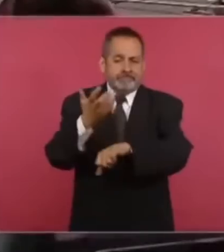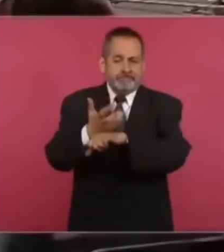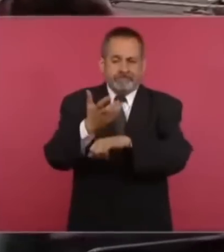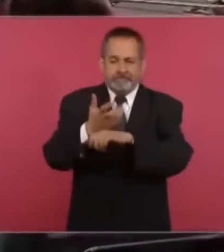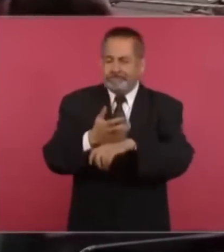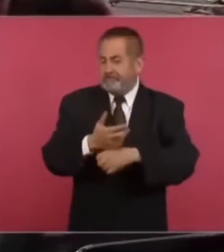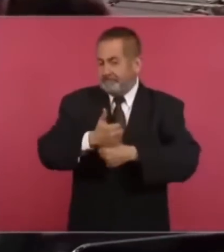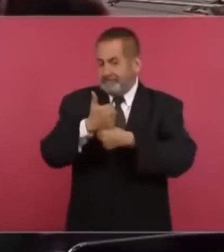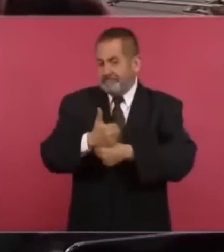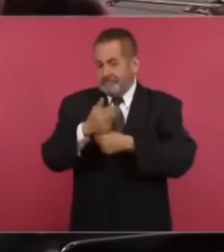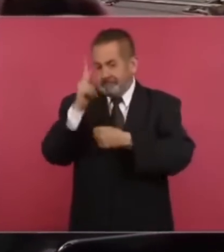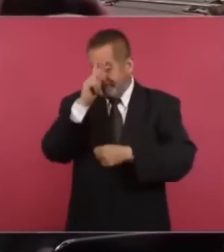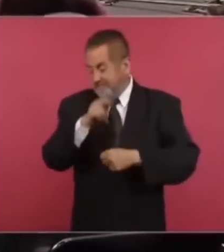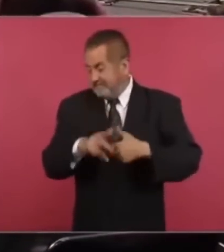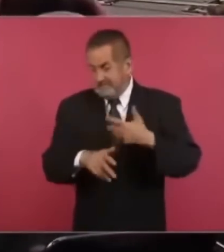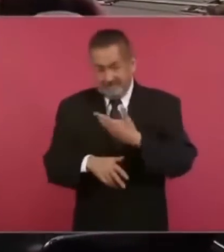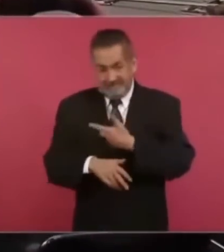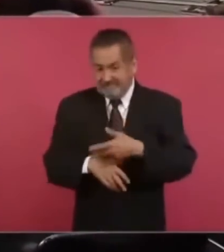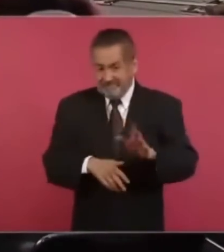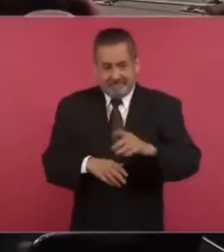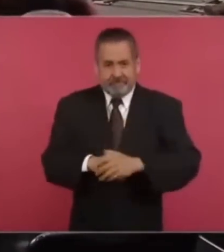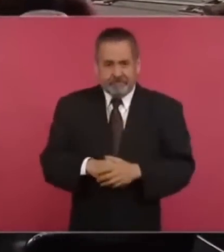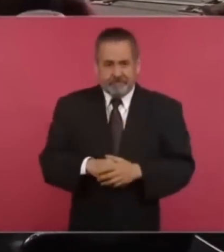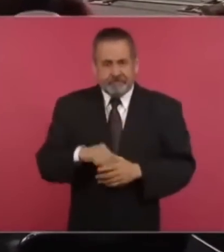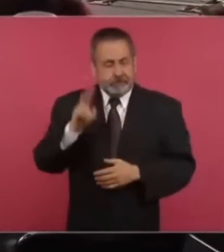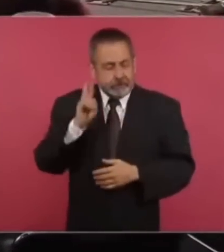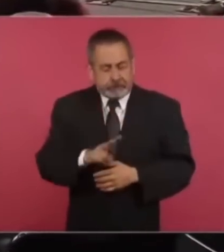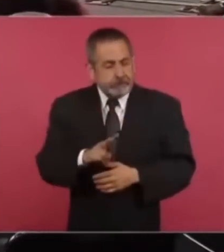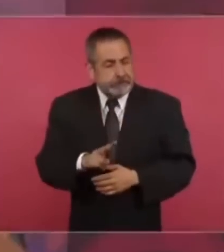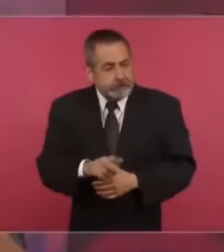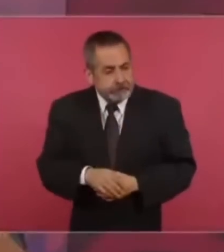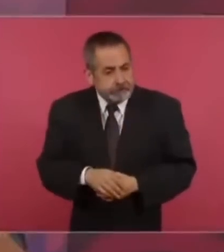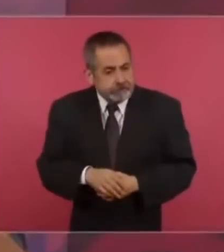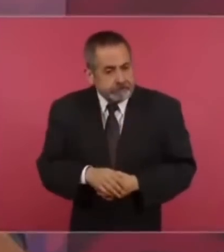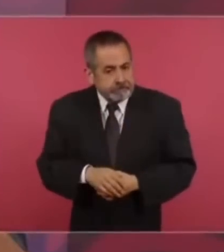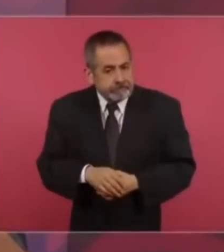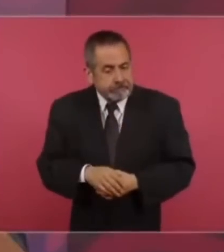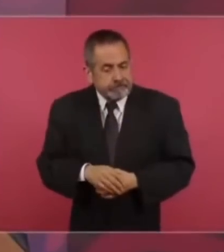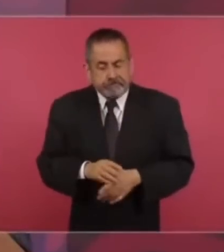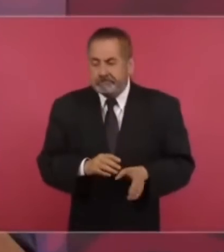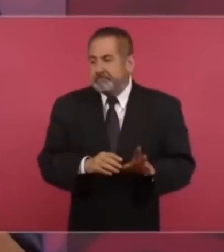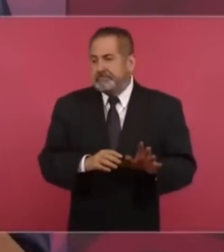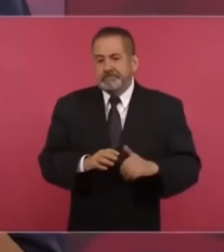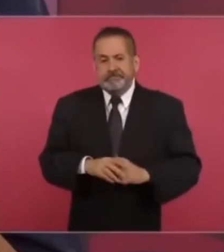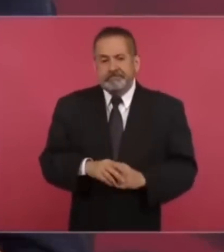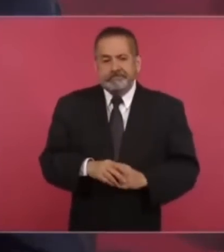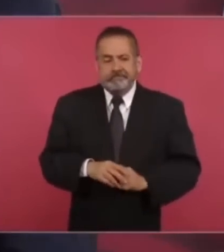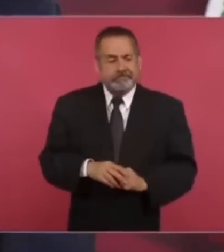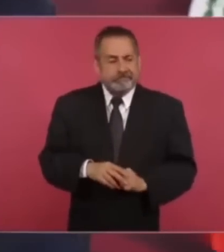estadounidense? Algo que sinceramente nos